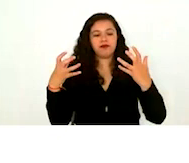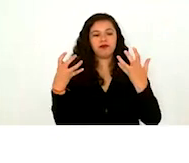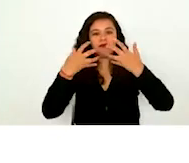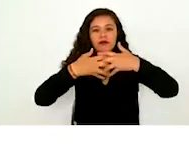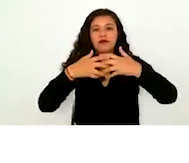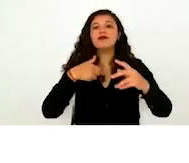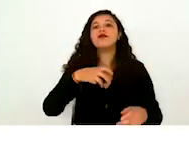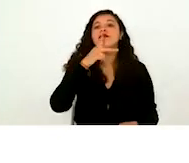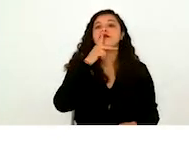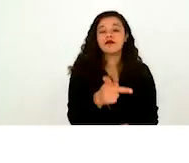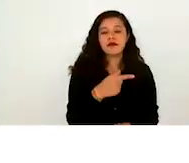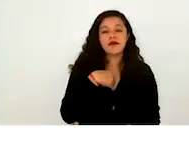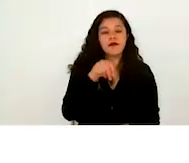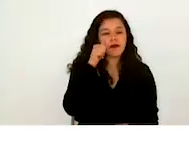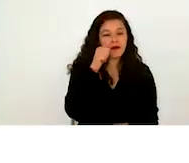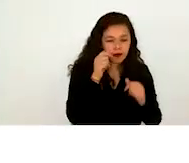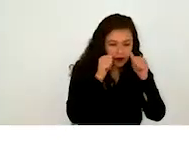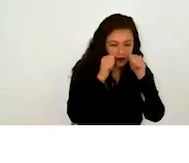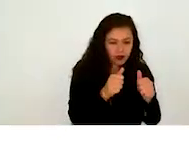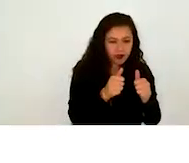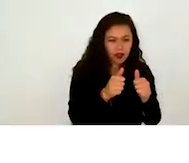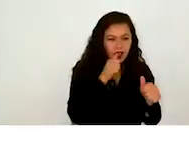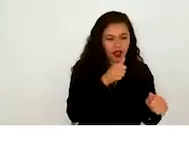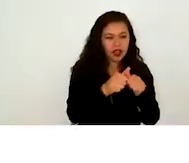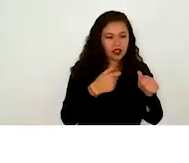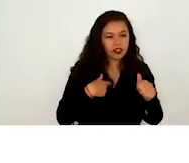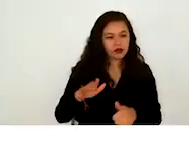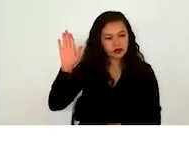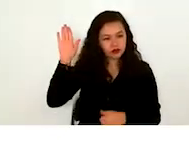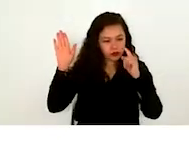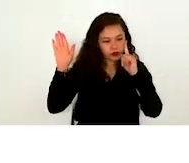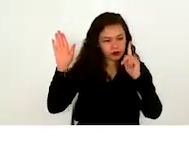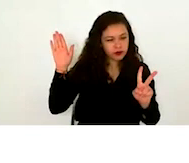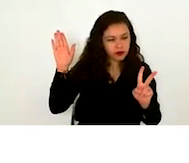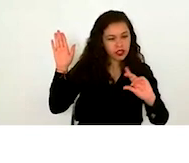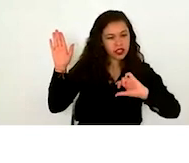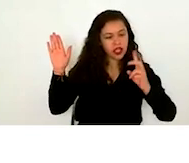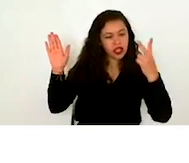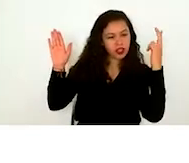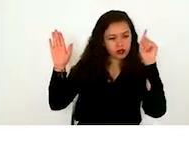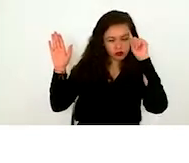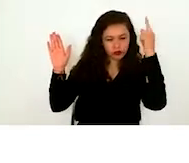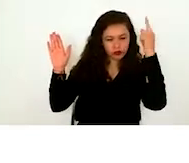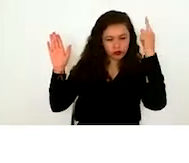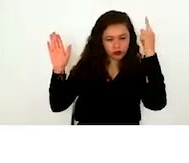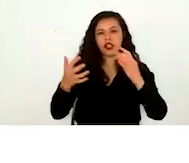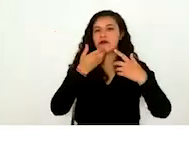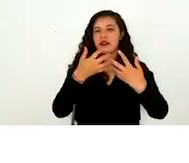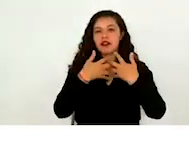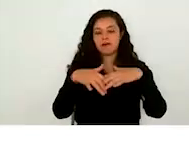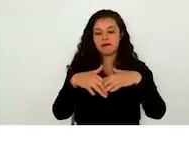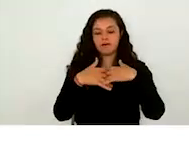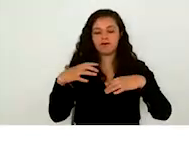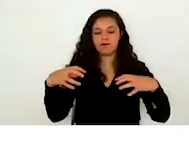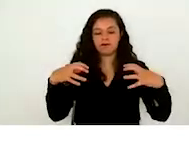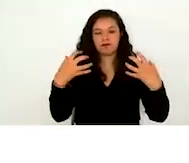observó la letra de la indicación que él dejó de levantar la mano ya están trabajando los dos hemisferios de miseria no es como debemos